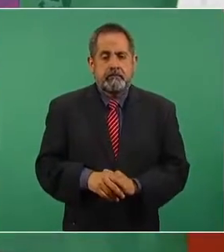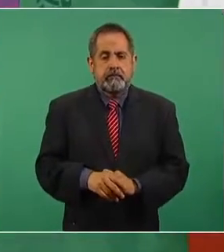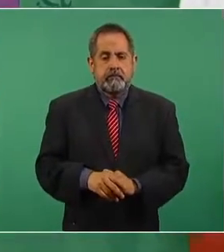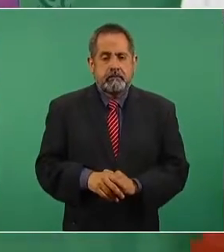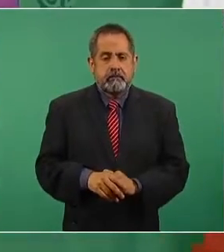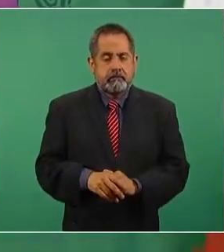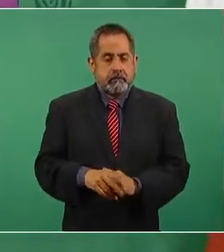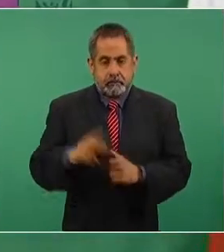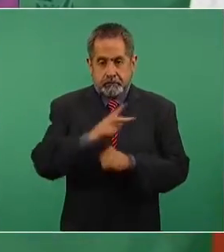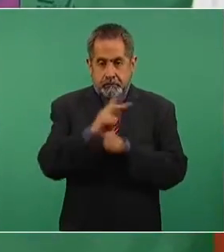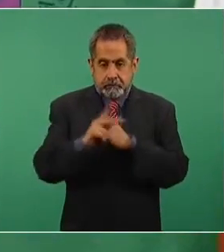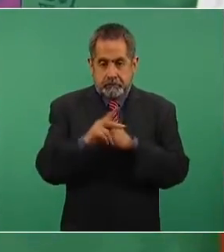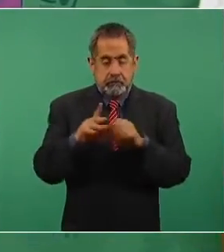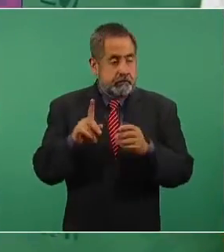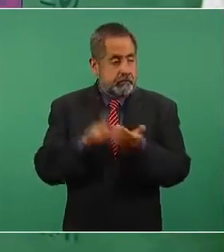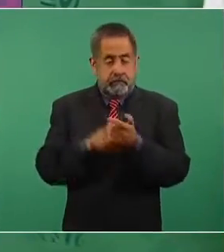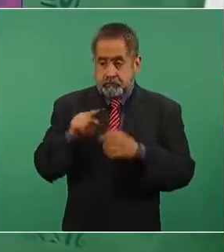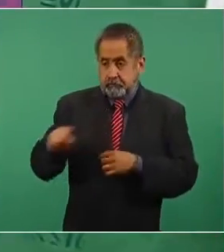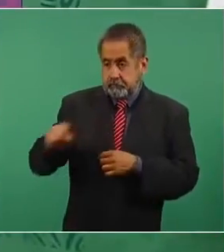con población